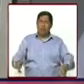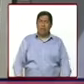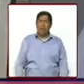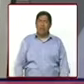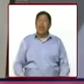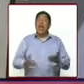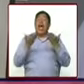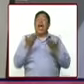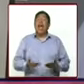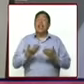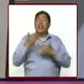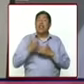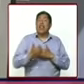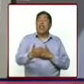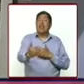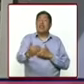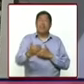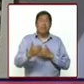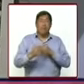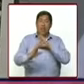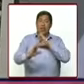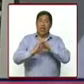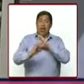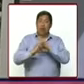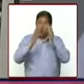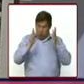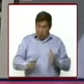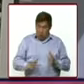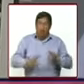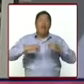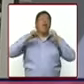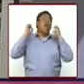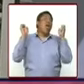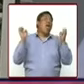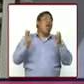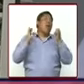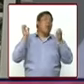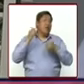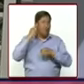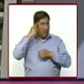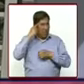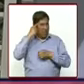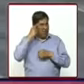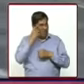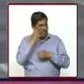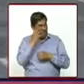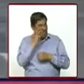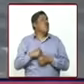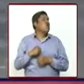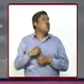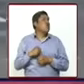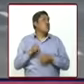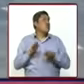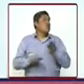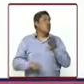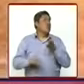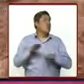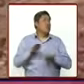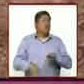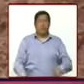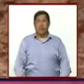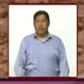De aquí adelante, el transporte pesado está en emergencia y no descartamos tomar medidas de hecho.